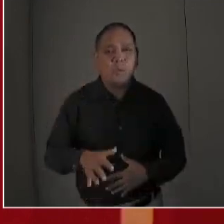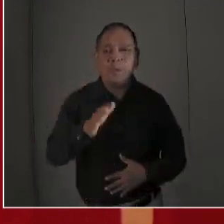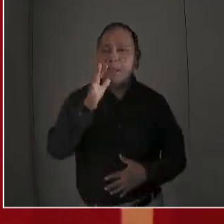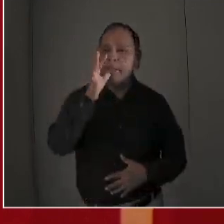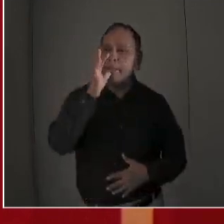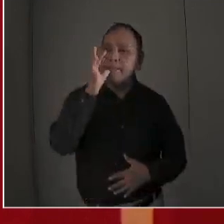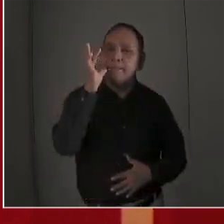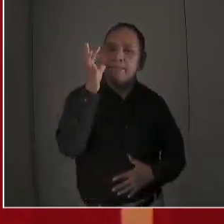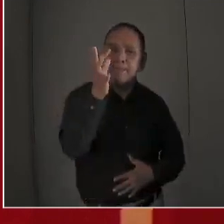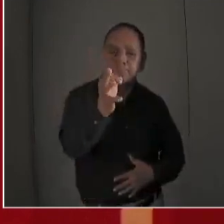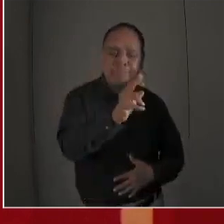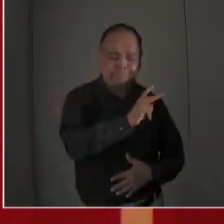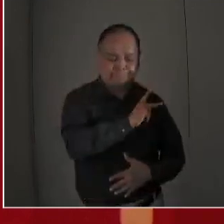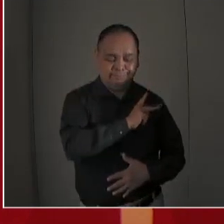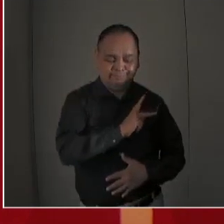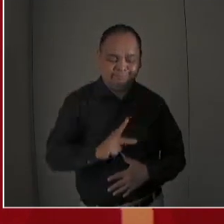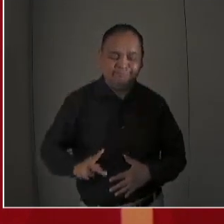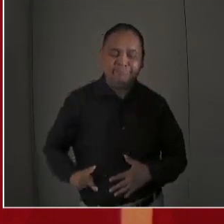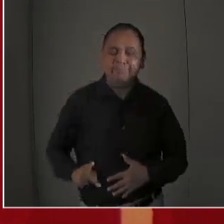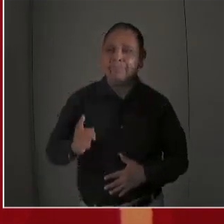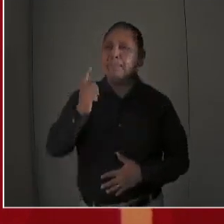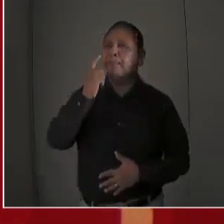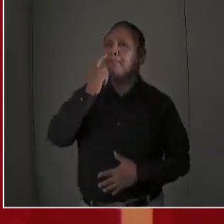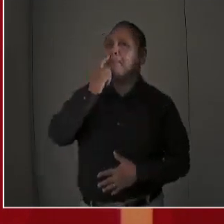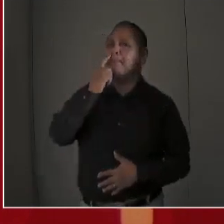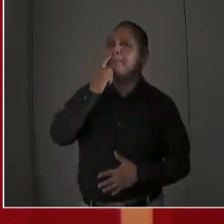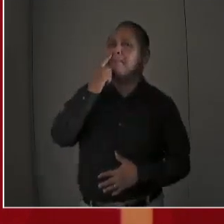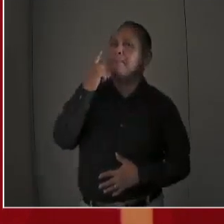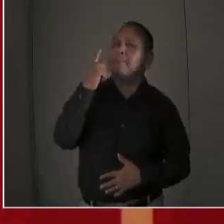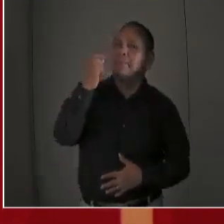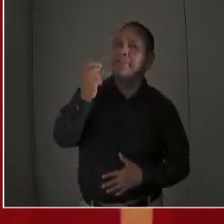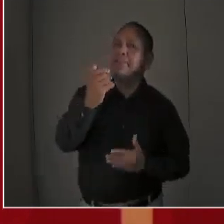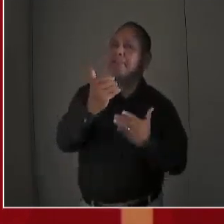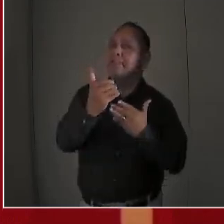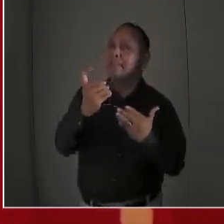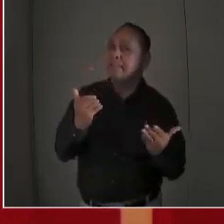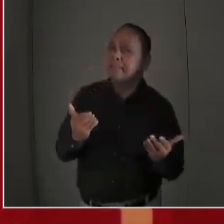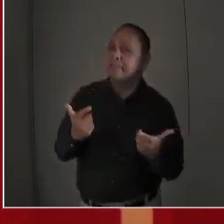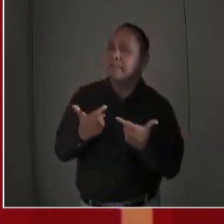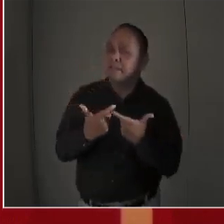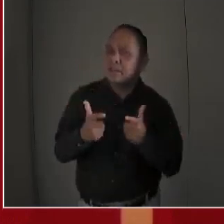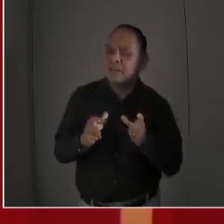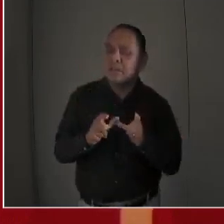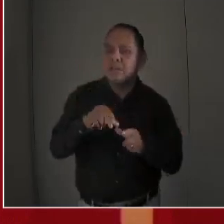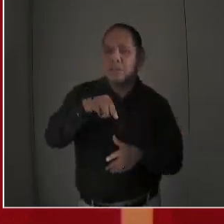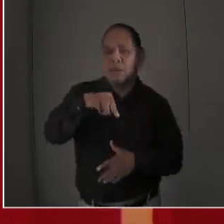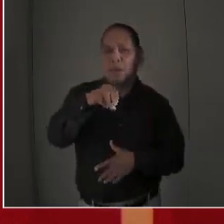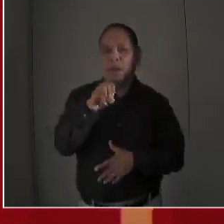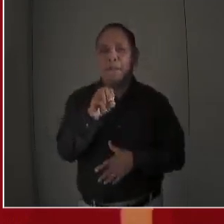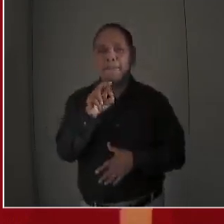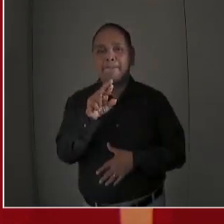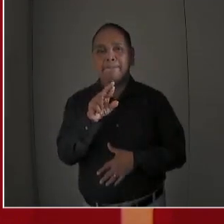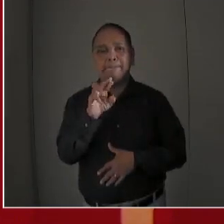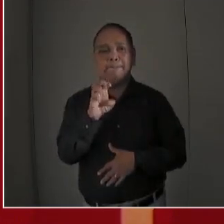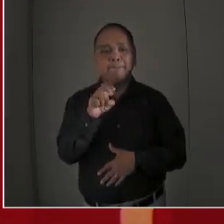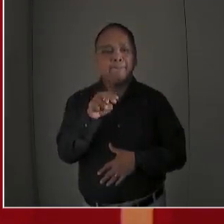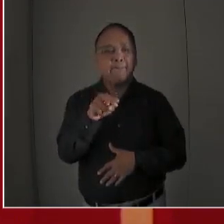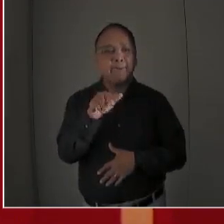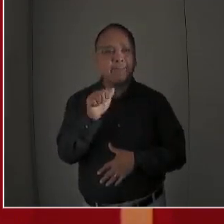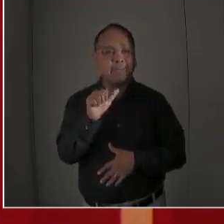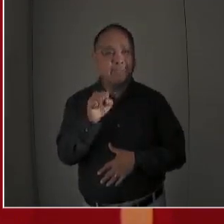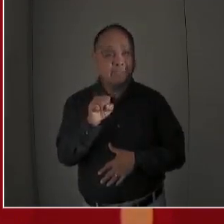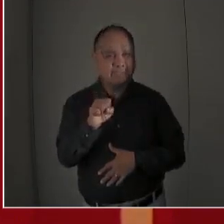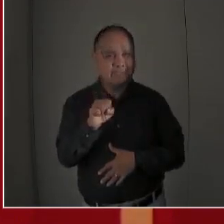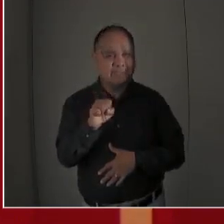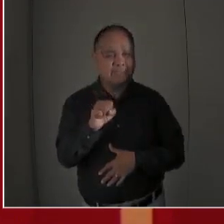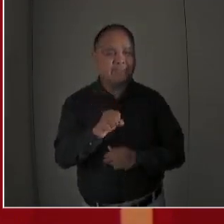nos dirigió el presidente López Obrador antes de irse a todos los morenistas y las morenistas. El